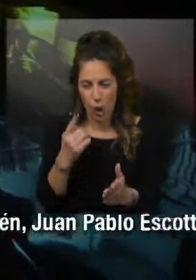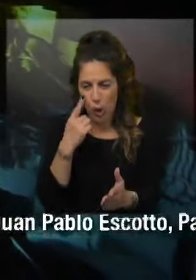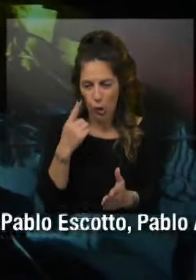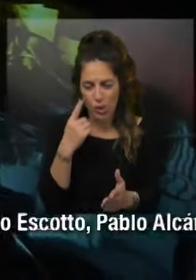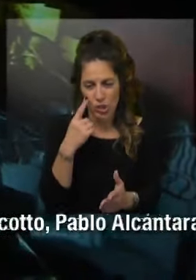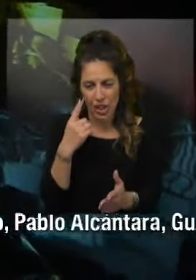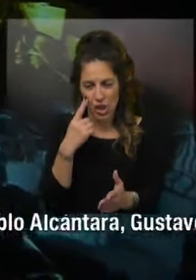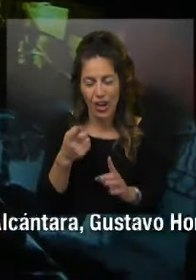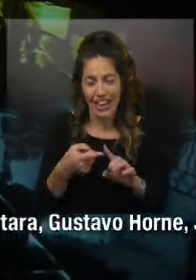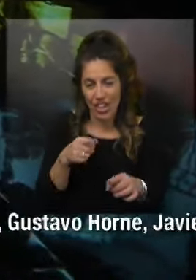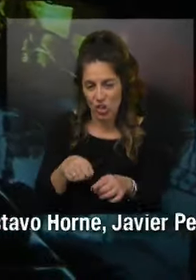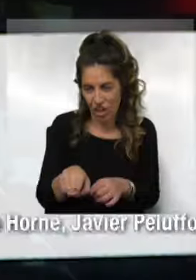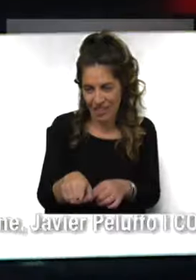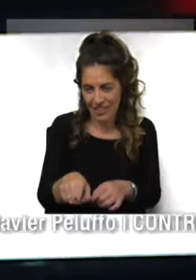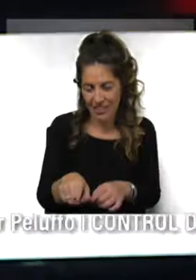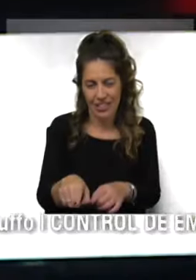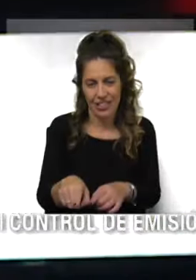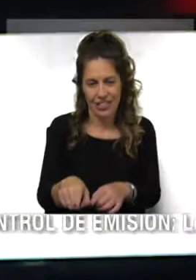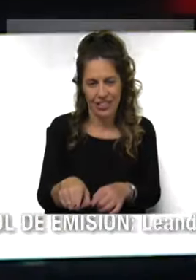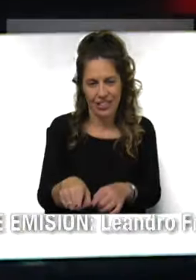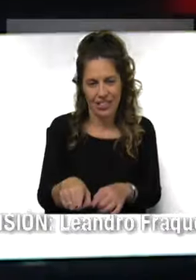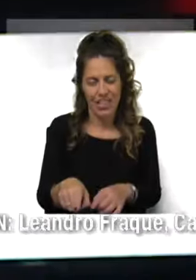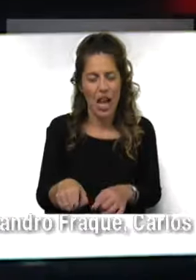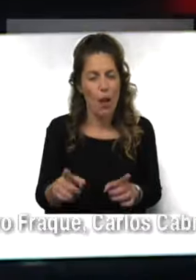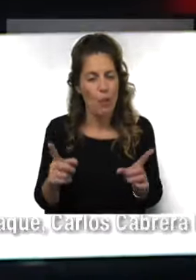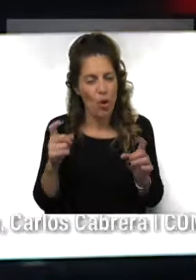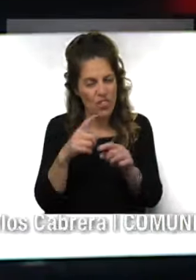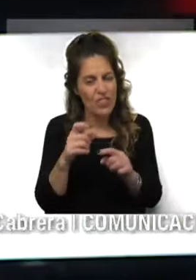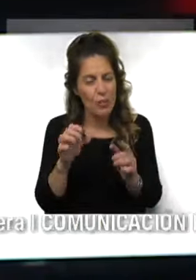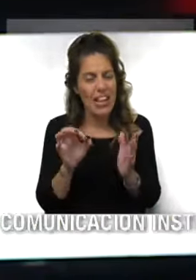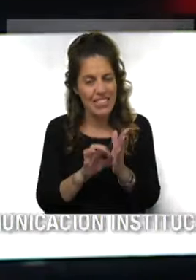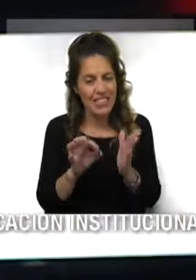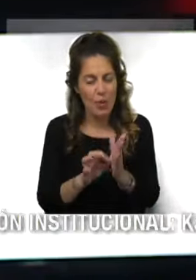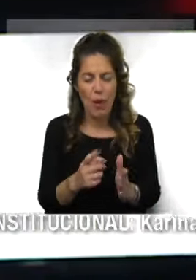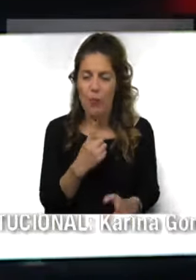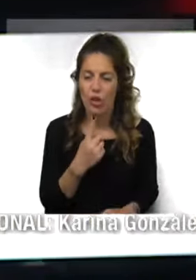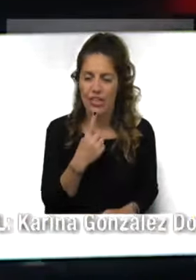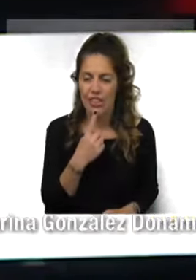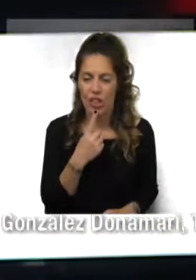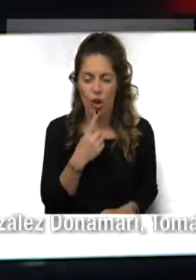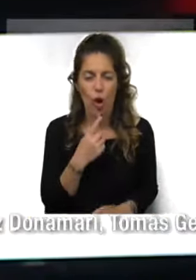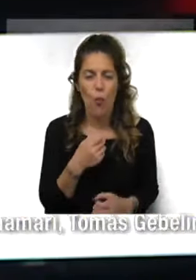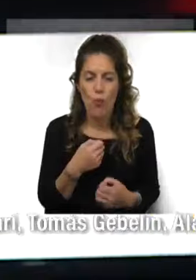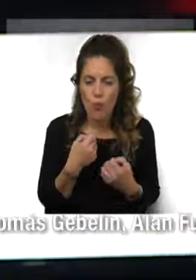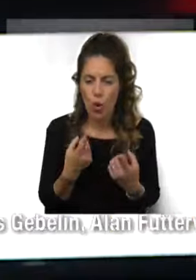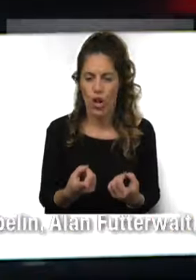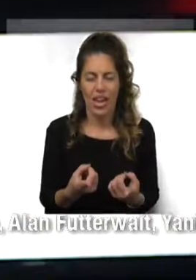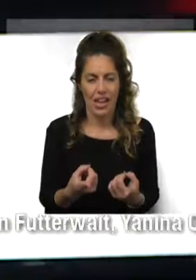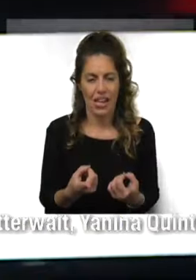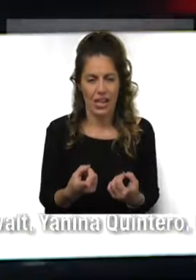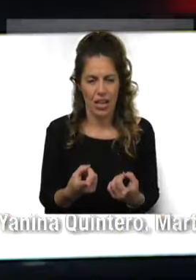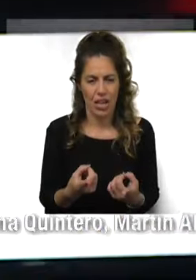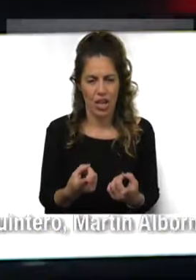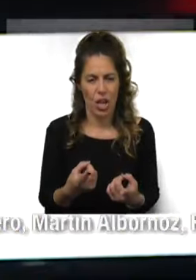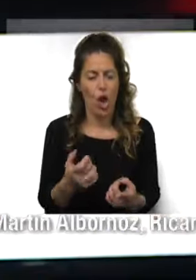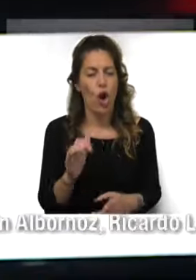y relacionarse este le cuesta mucho al sistema político eh yo diría poner eh como